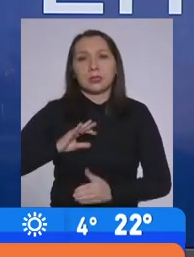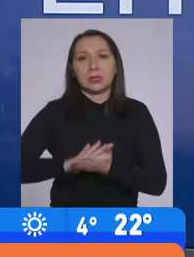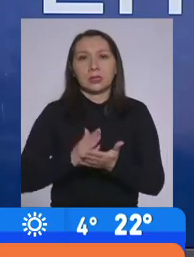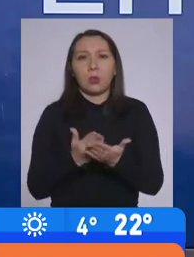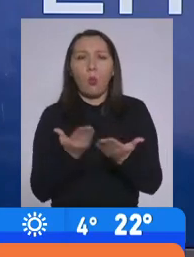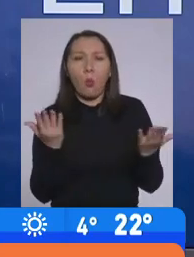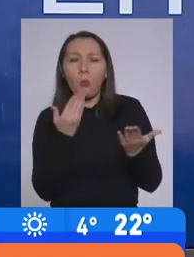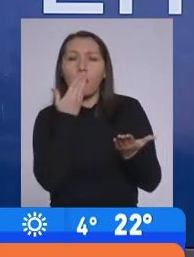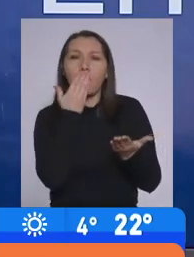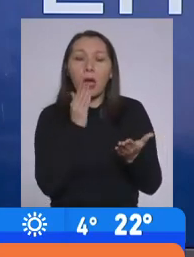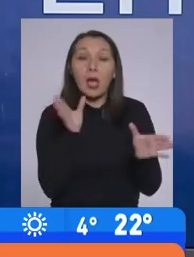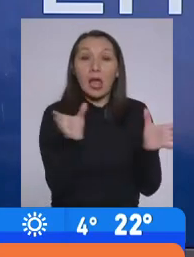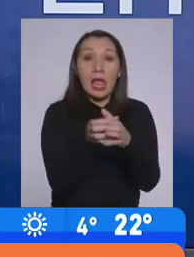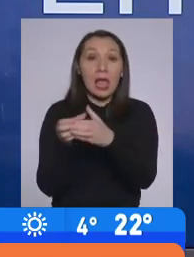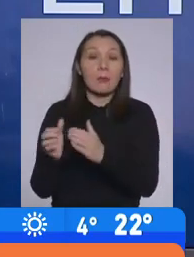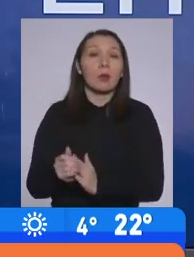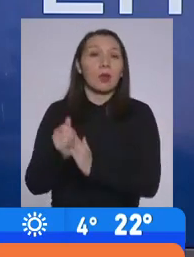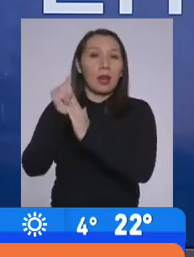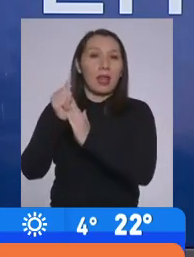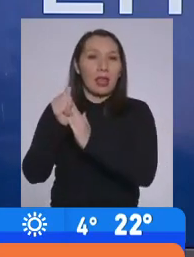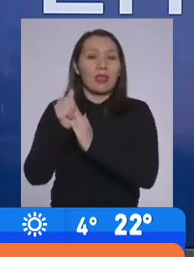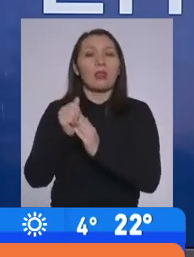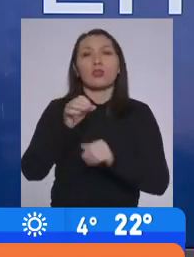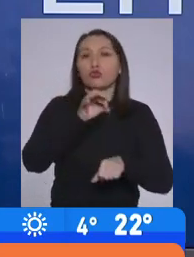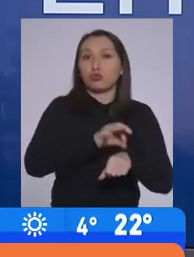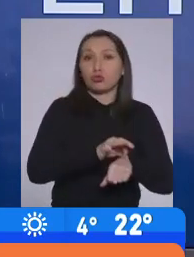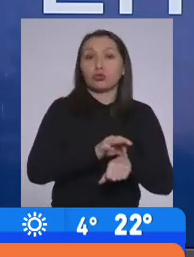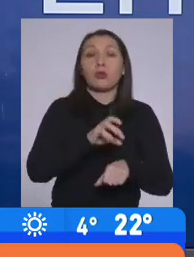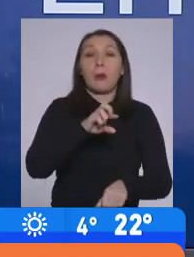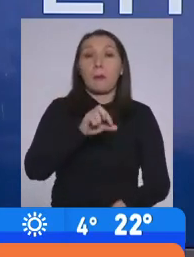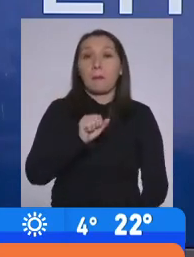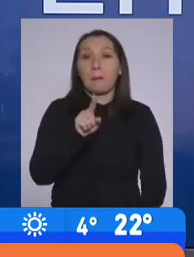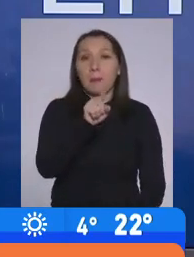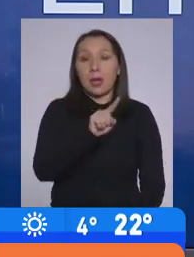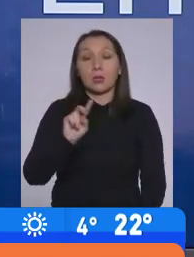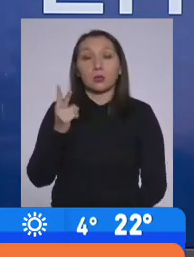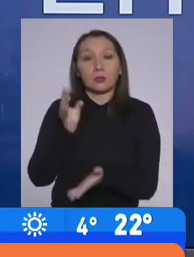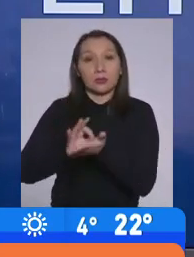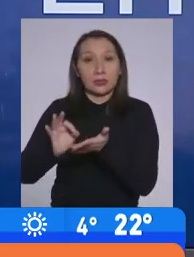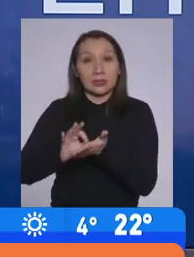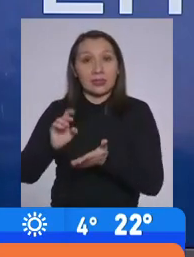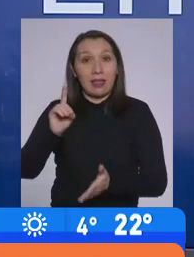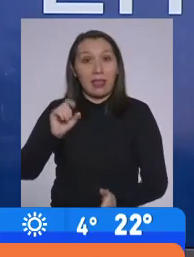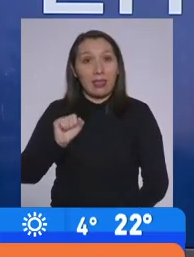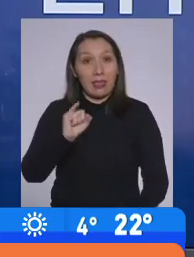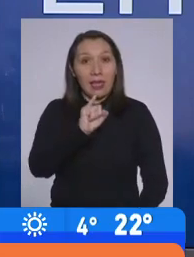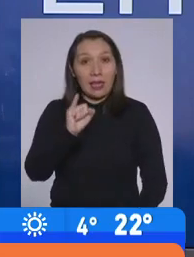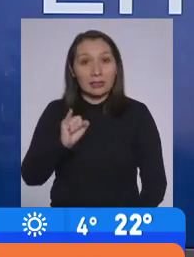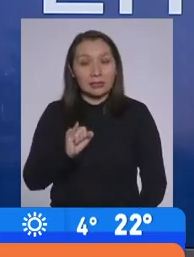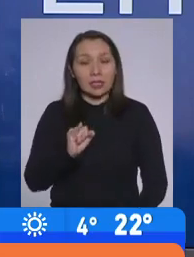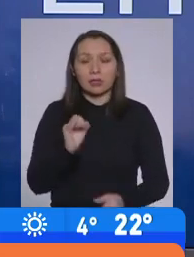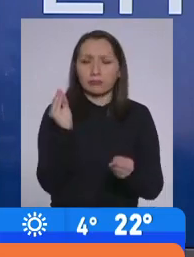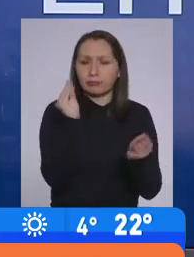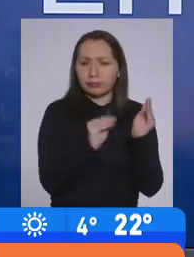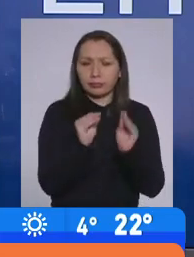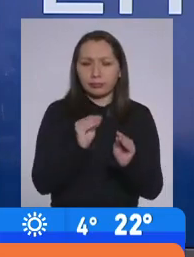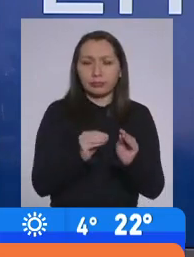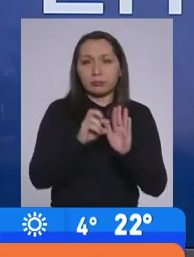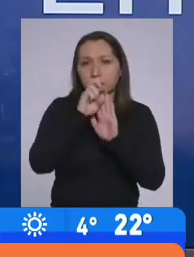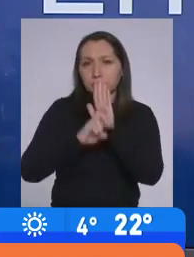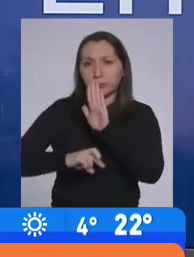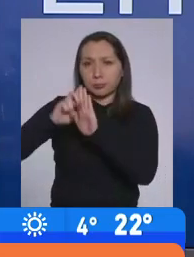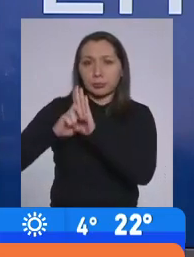salud tanto los equipos que lideran el doctor enrique parís como la subsecretaria paula daza para tener los